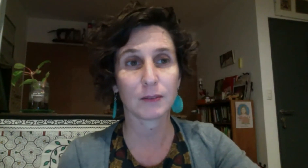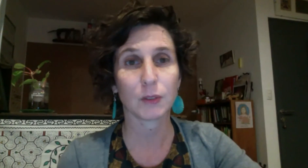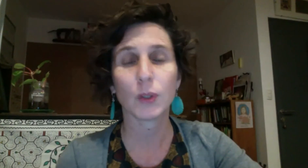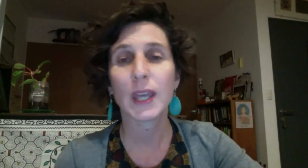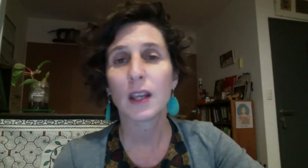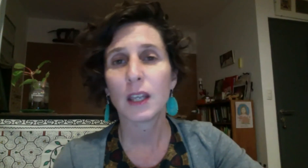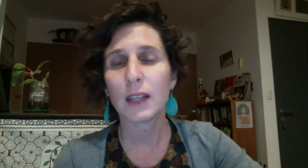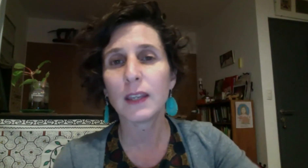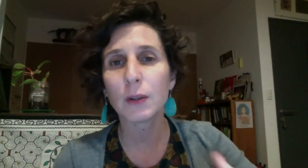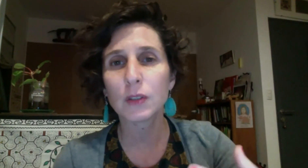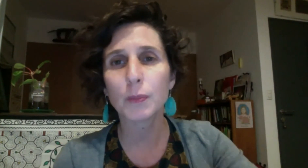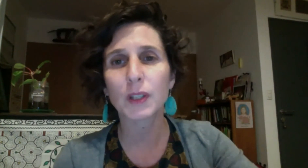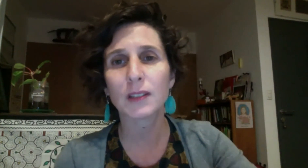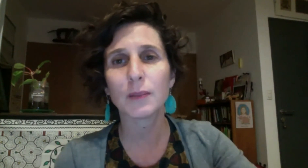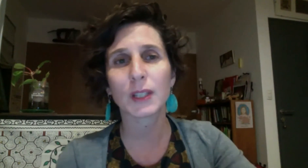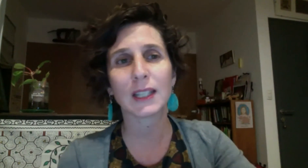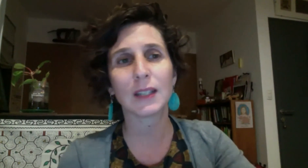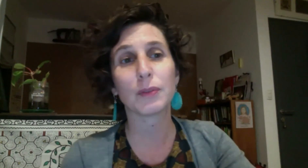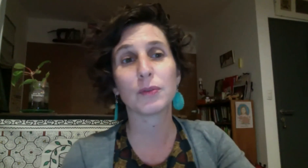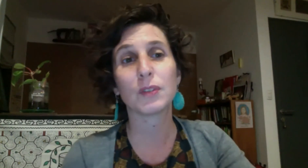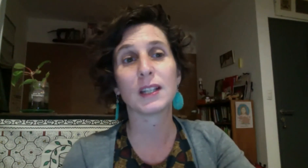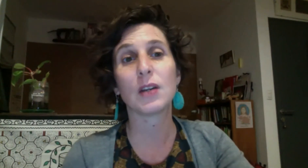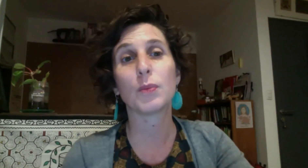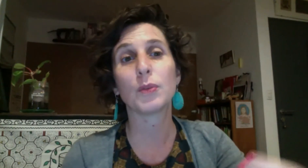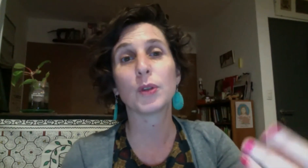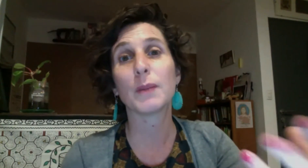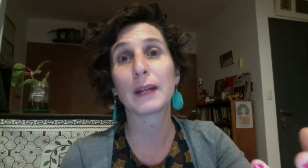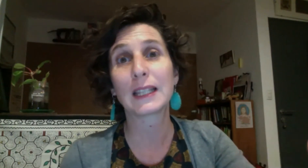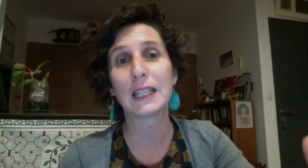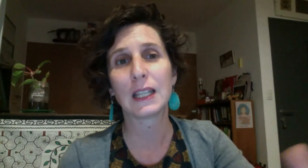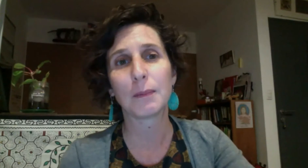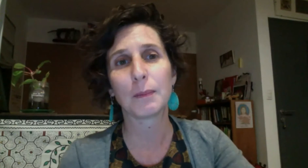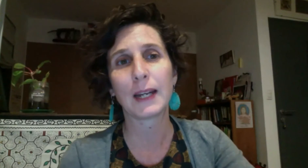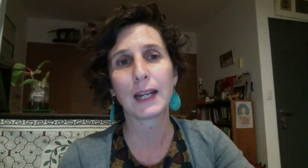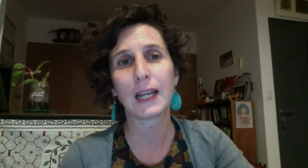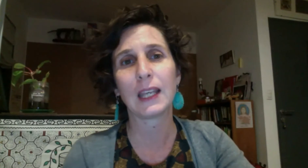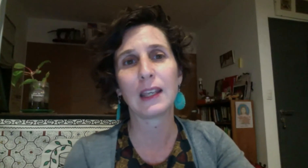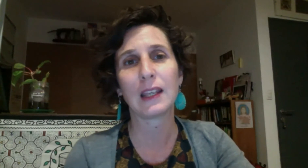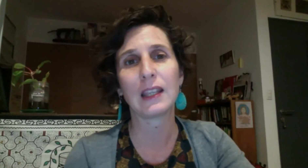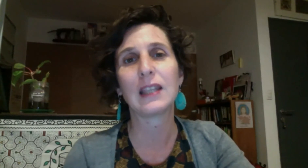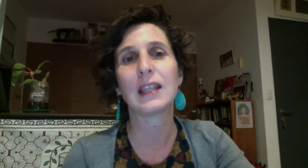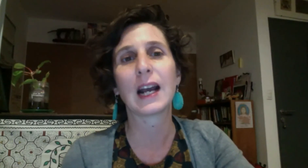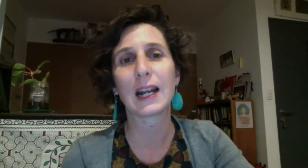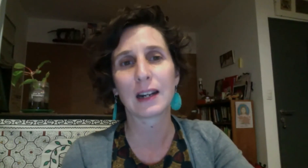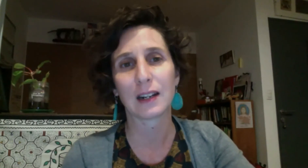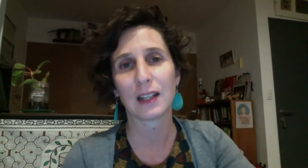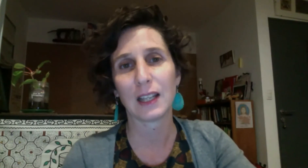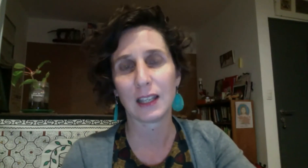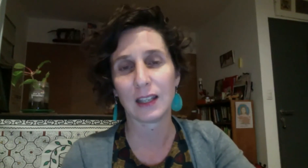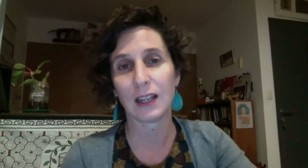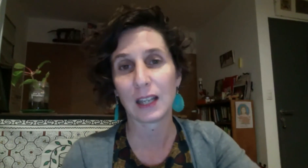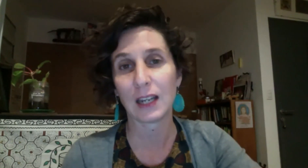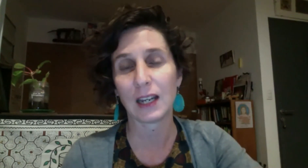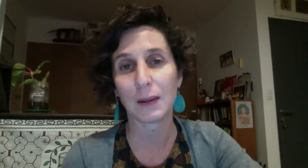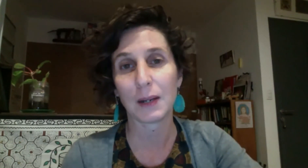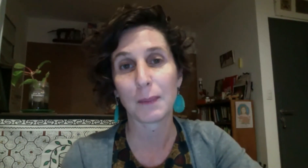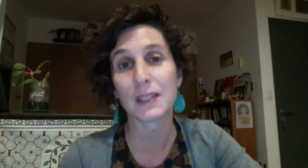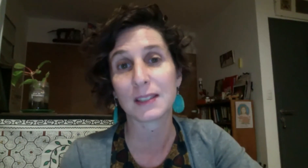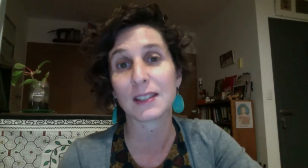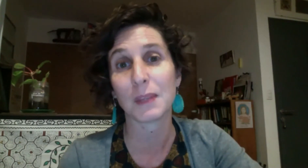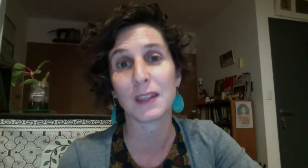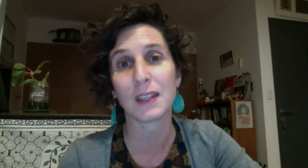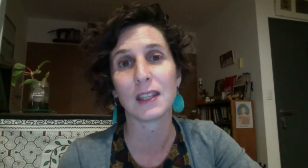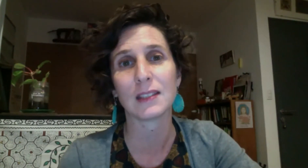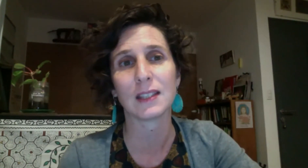vestimentas, ¿no? Digo esto porque es importante profundizar en los puntos de partida para indagar las